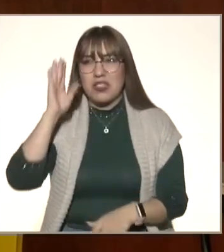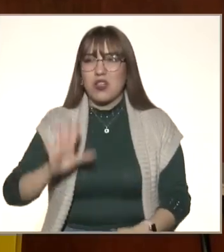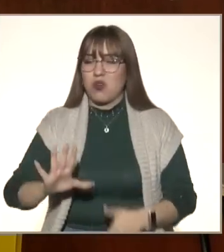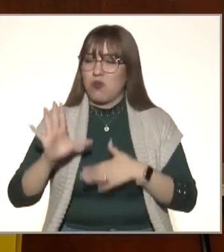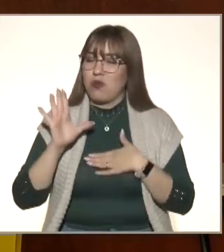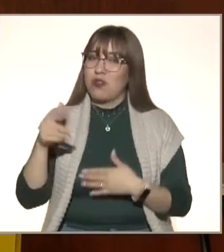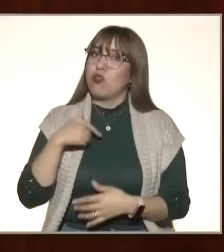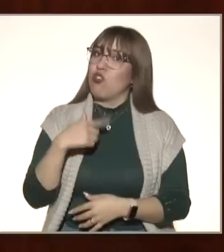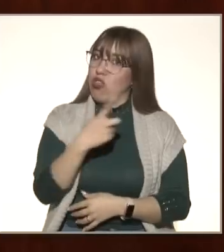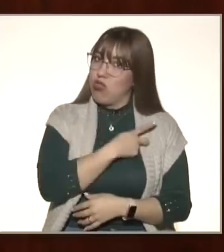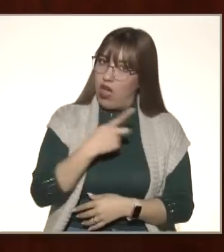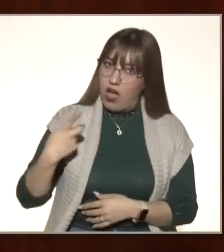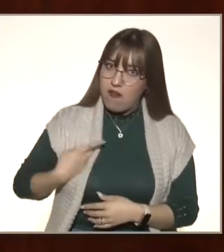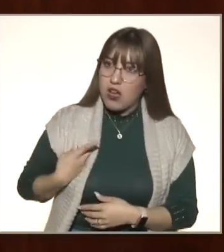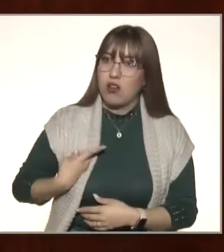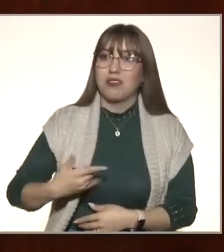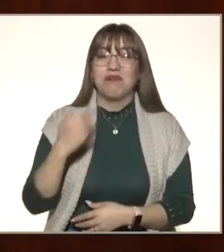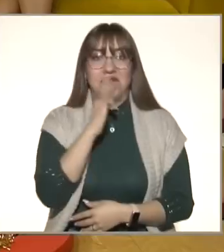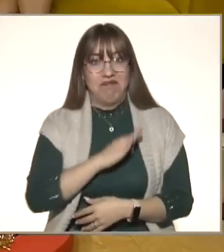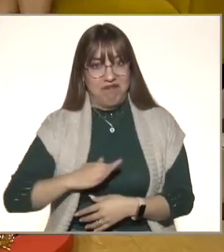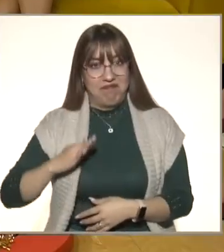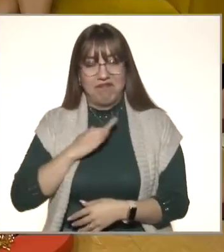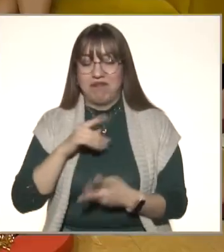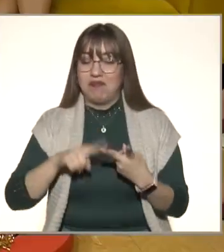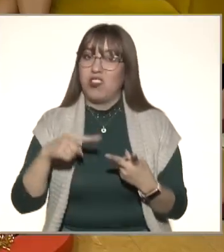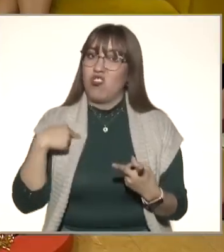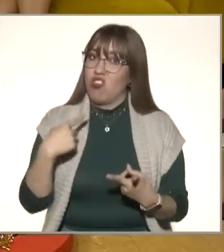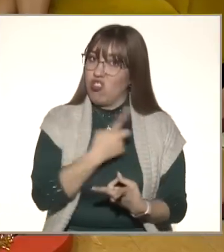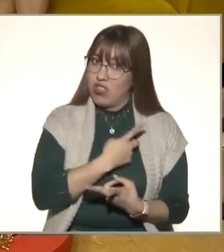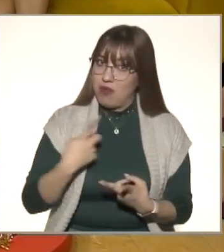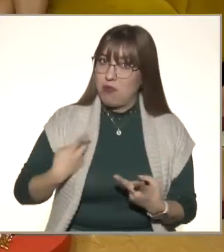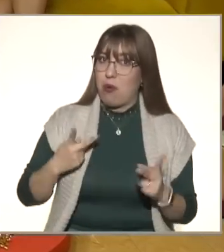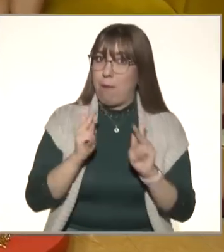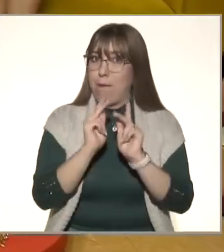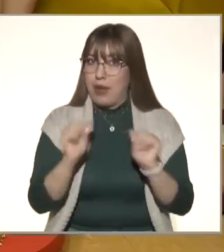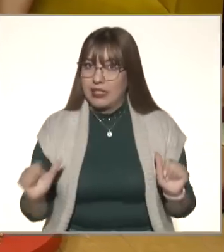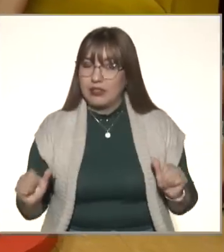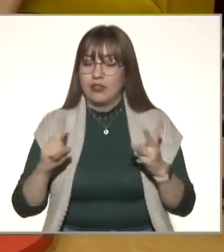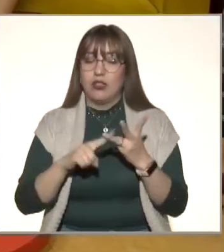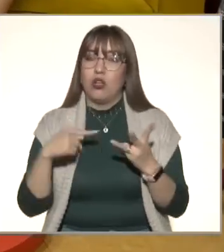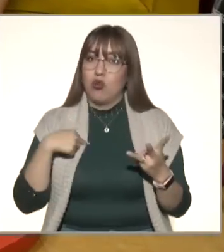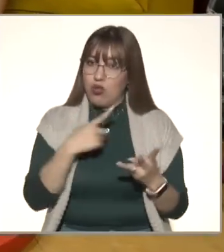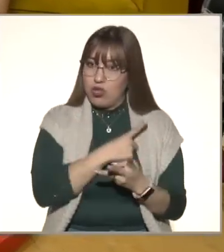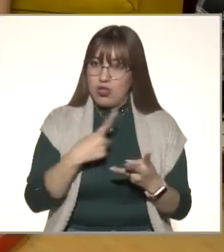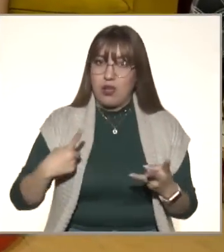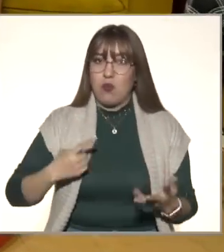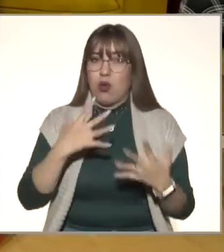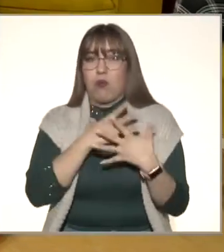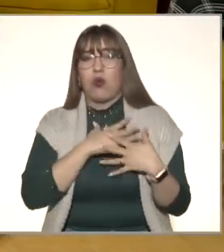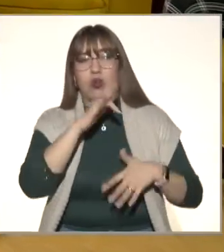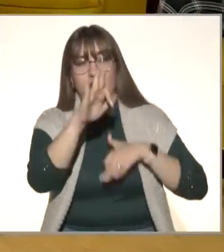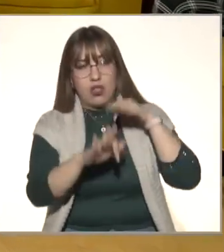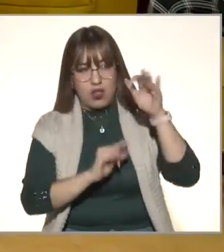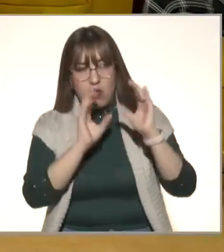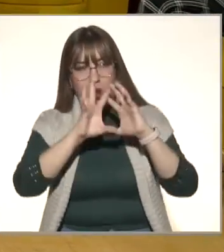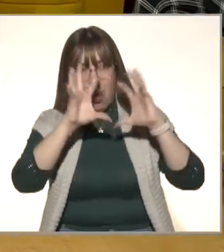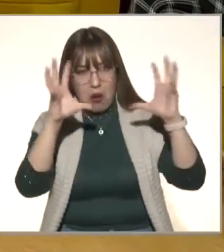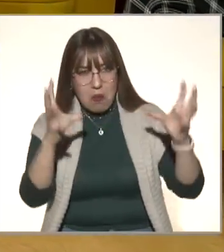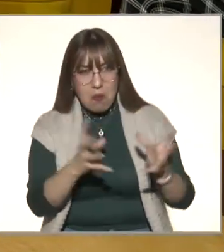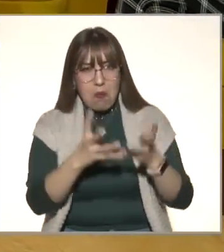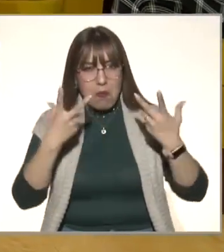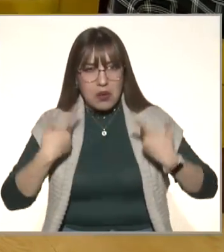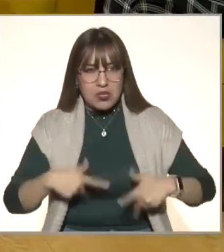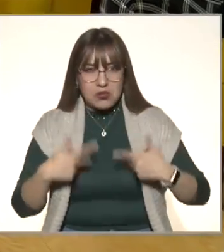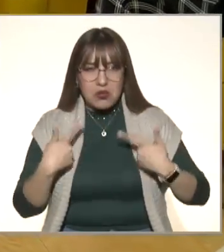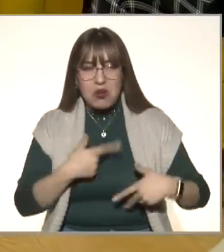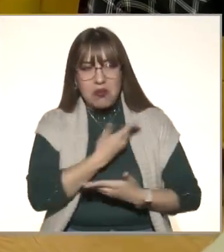estar feliz, tengo que sentir paz, tengo que dar amor al mundo. Y esto llega a complicar mucho las relaciones cuando ya hay, por ejemplo,